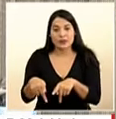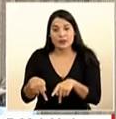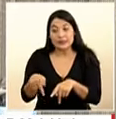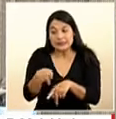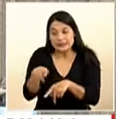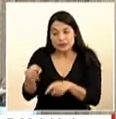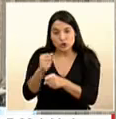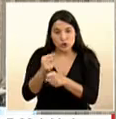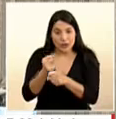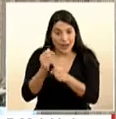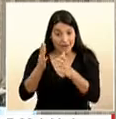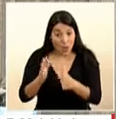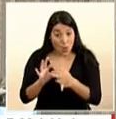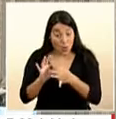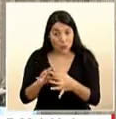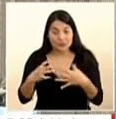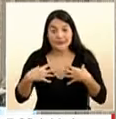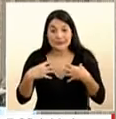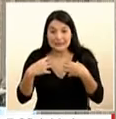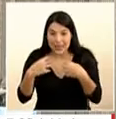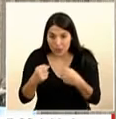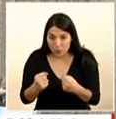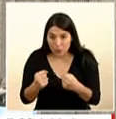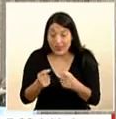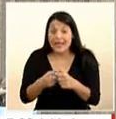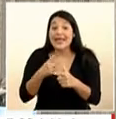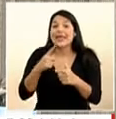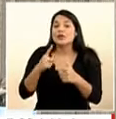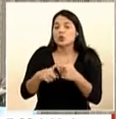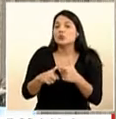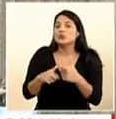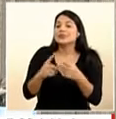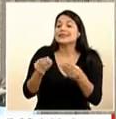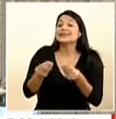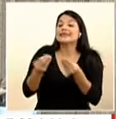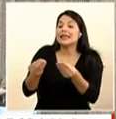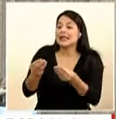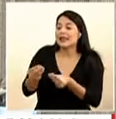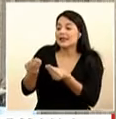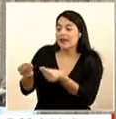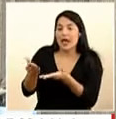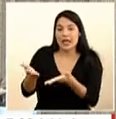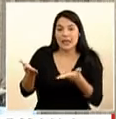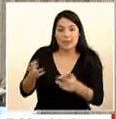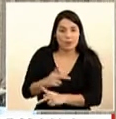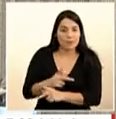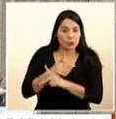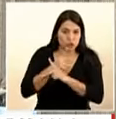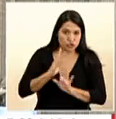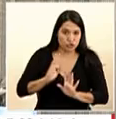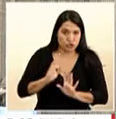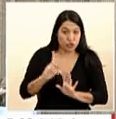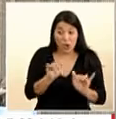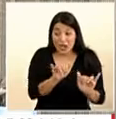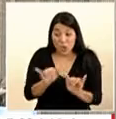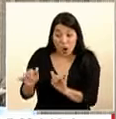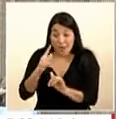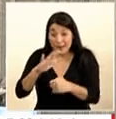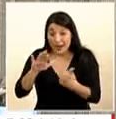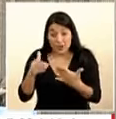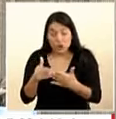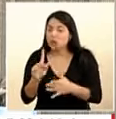funcionaria de la salud es el asigna por protocolo un equipo u otro dependiendo de nuevo de esa